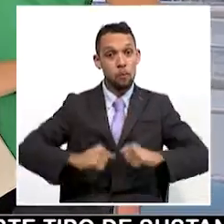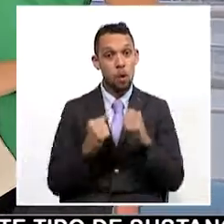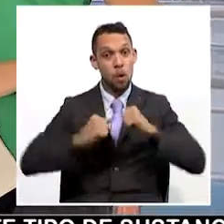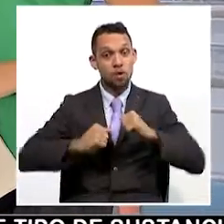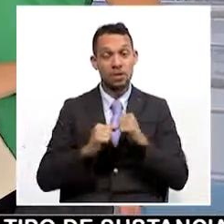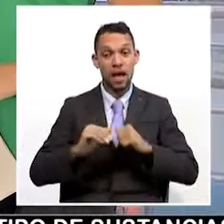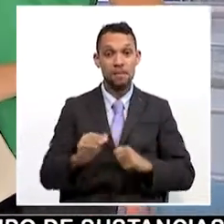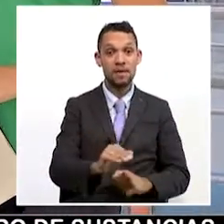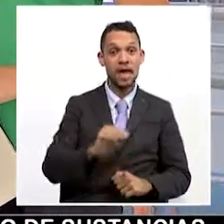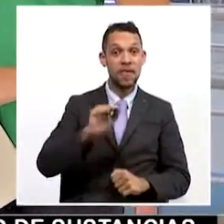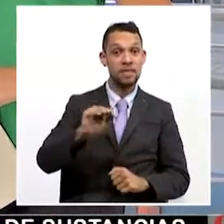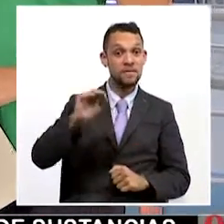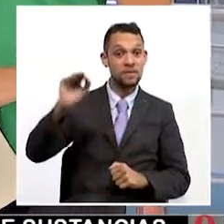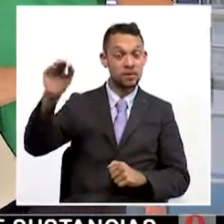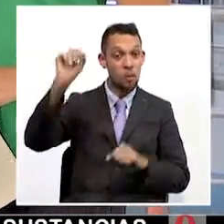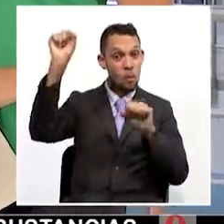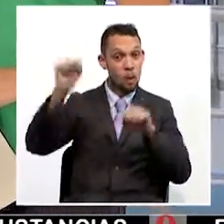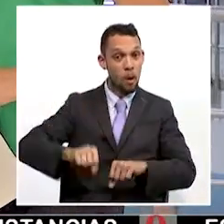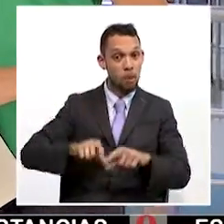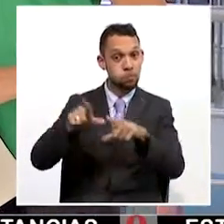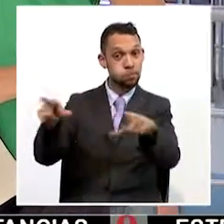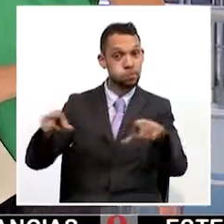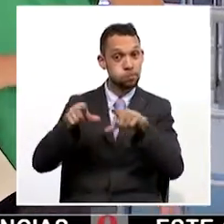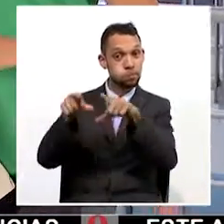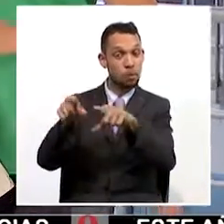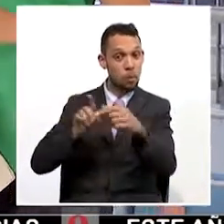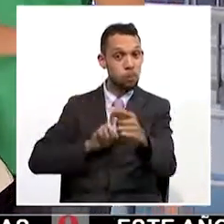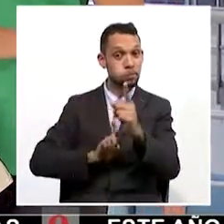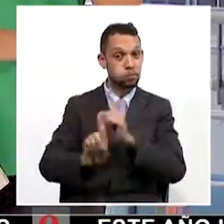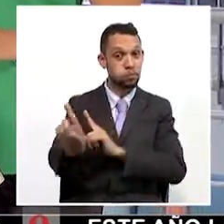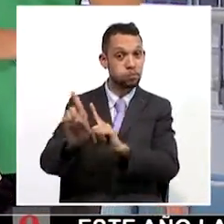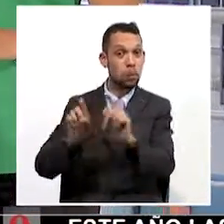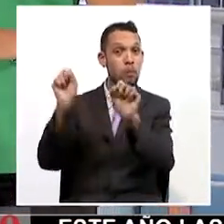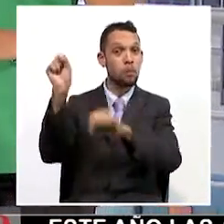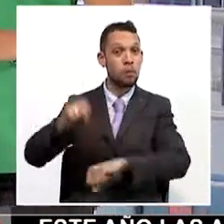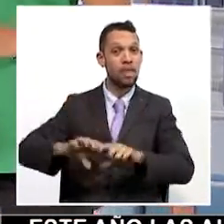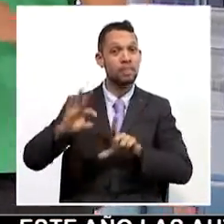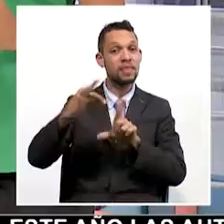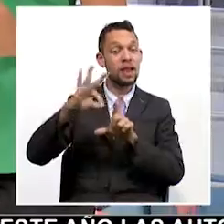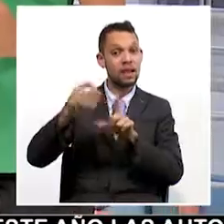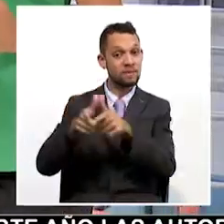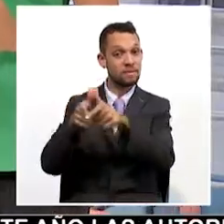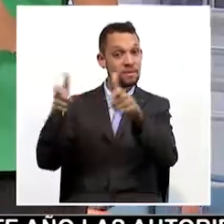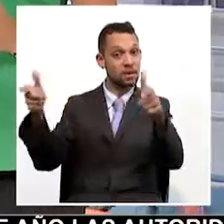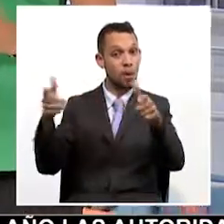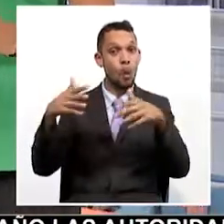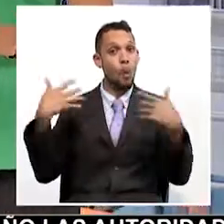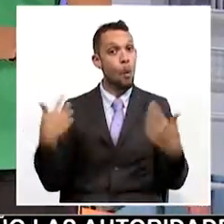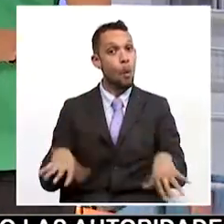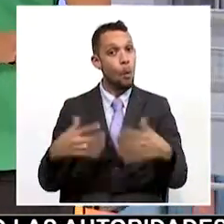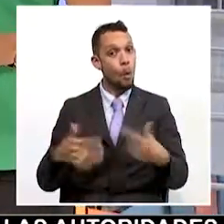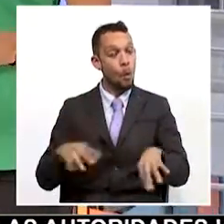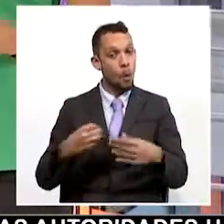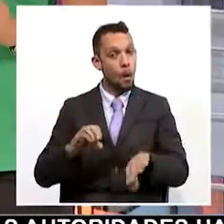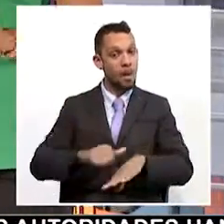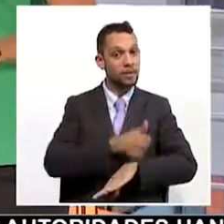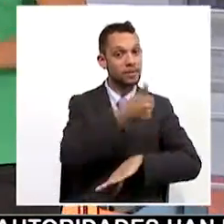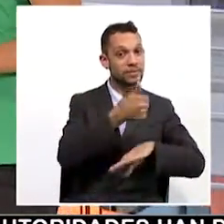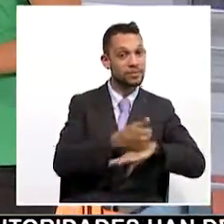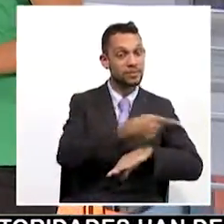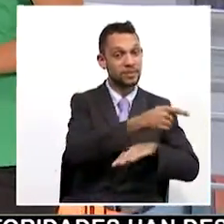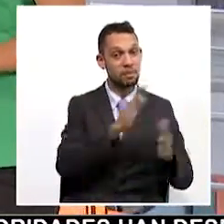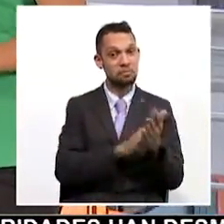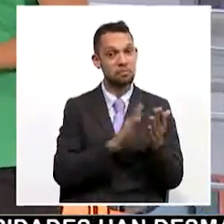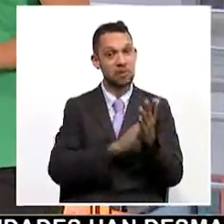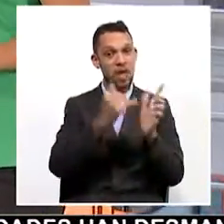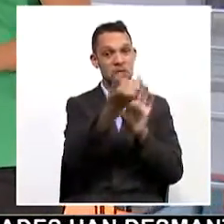sede precisamente para que todos los colombianos conozcan nuestro canal regional. Tenemos muy buenas noticias, además porque, como lo decía nuestra gerente, vamos a revitalizar